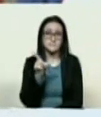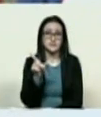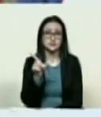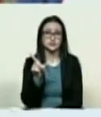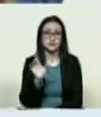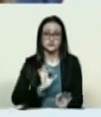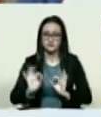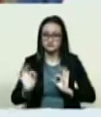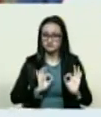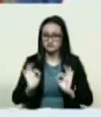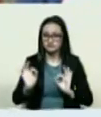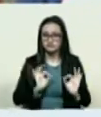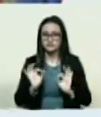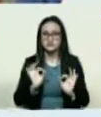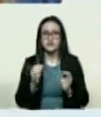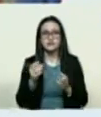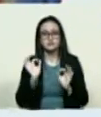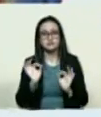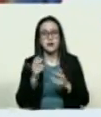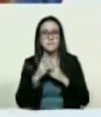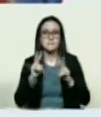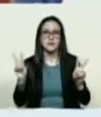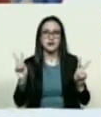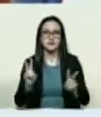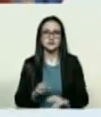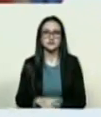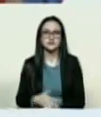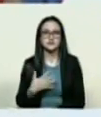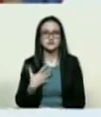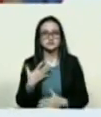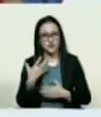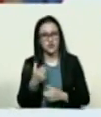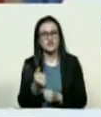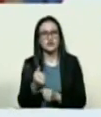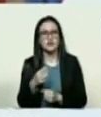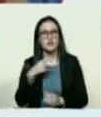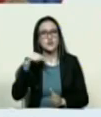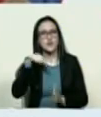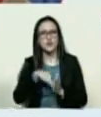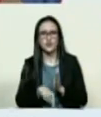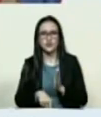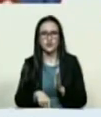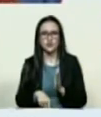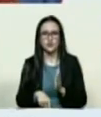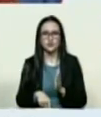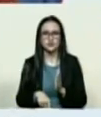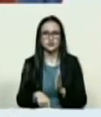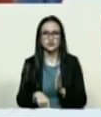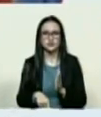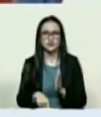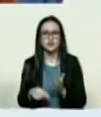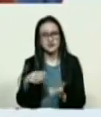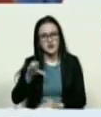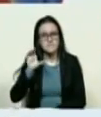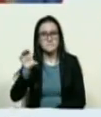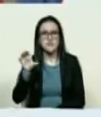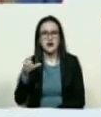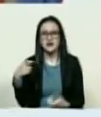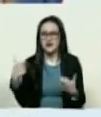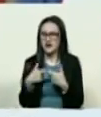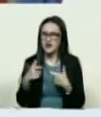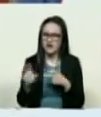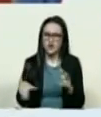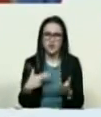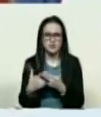Venezuela preparándose para lo que es, para la paz. Nosotros creemos profundamente en que este país, aquí no va a haber guerra, aquí no